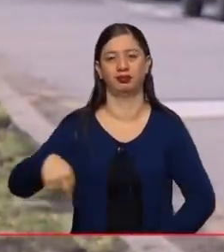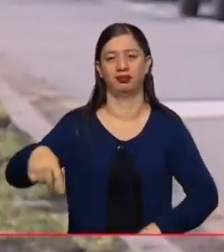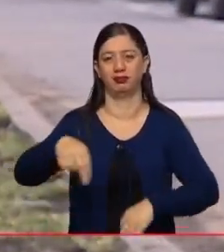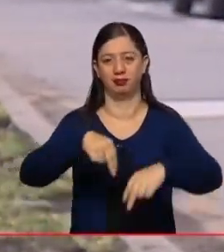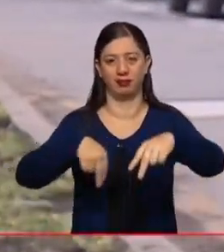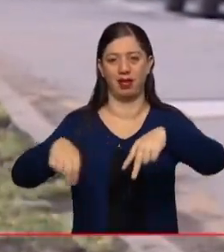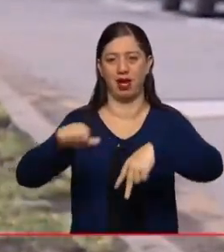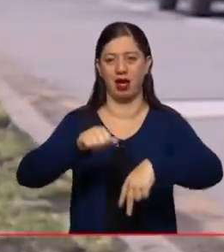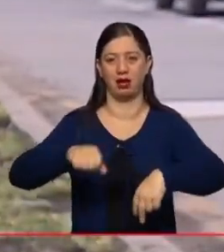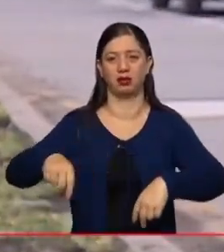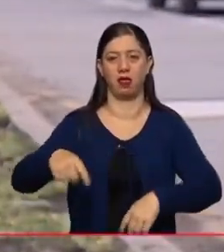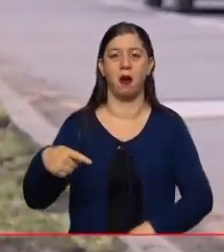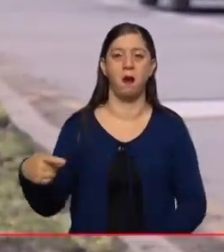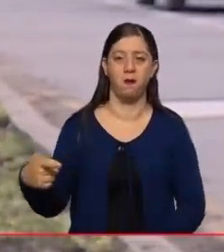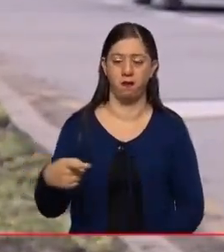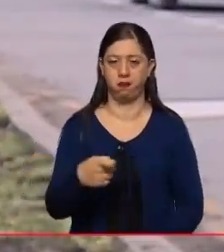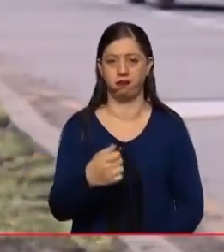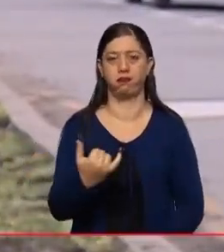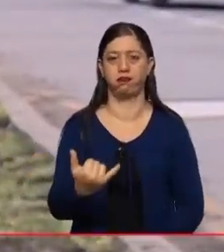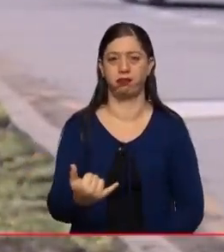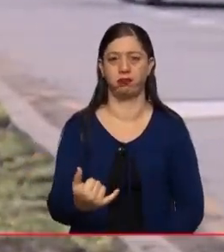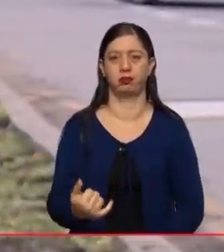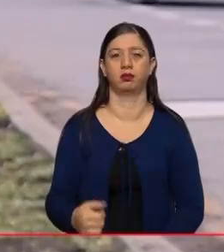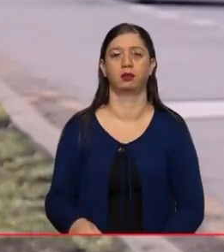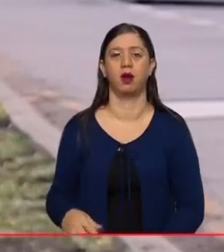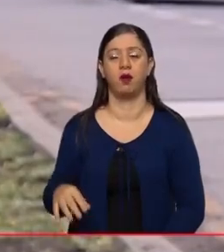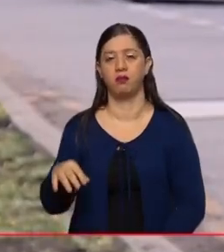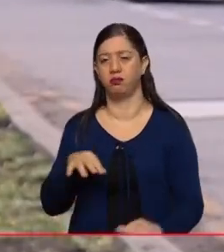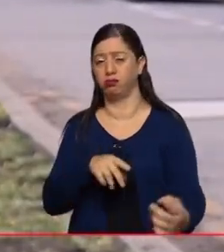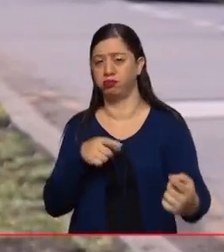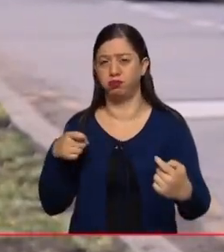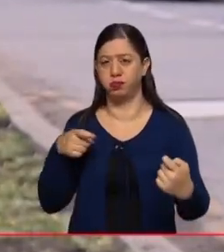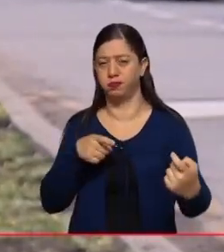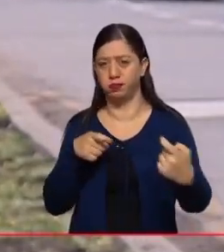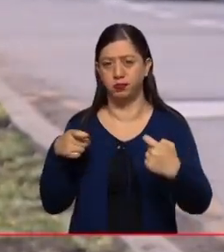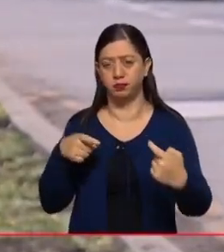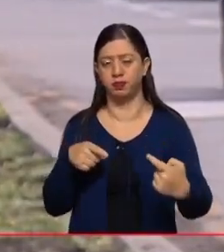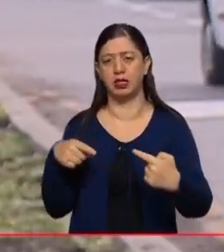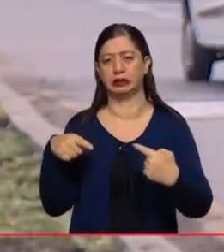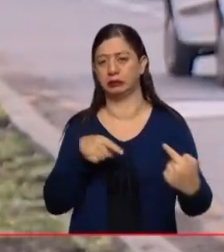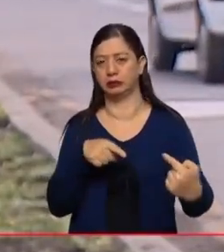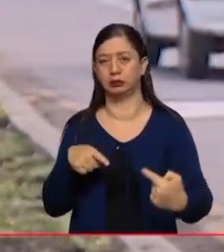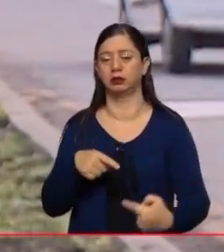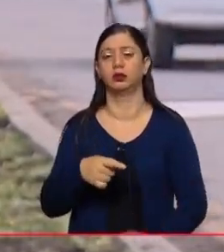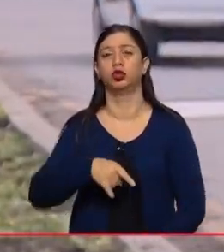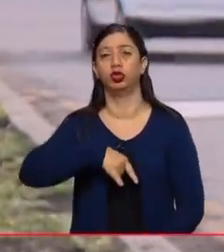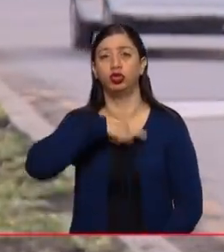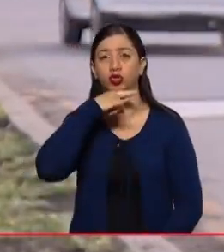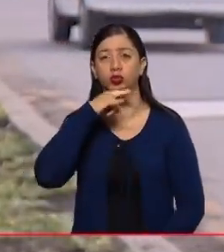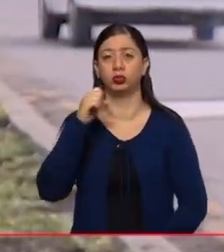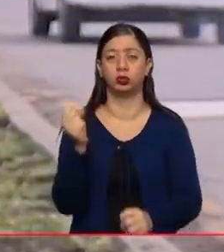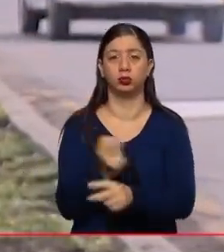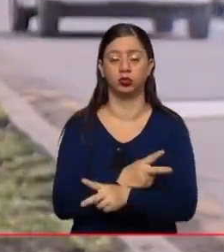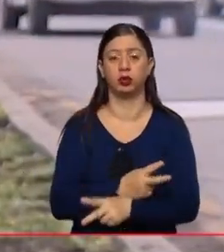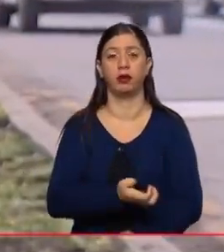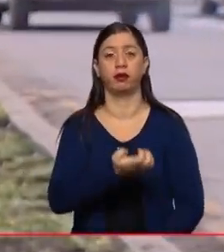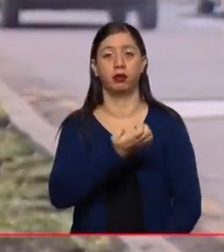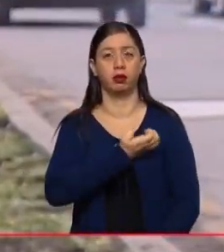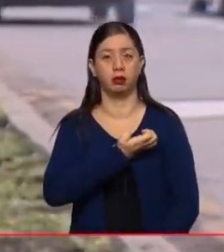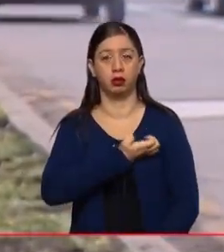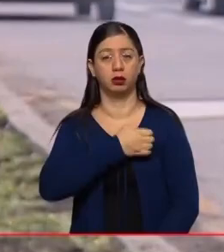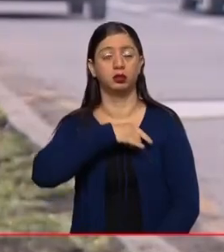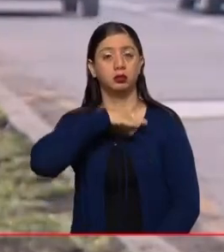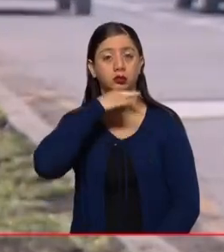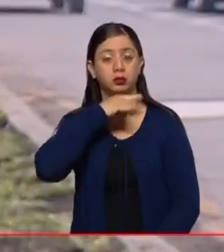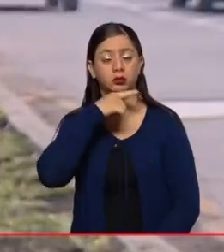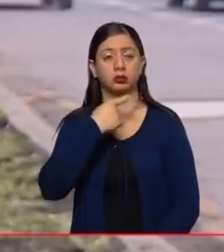que, digamos, fueron intercambiadas en el hecho violento en Yumbo, en el Valle del Cauca. El alcalde de esa municipalidad